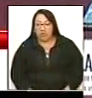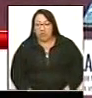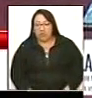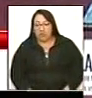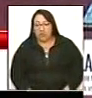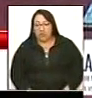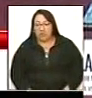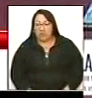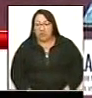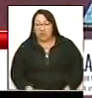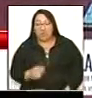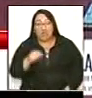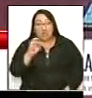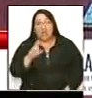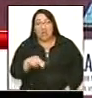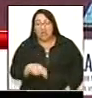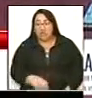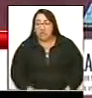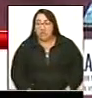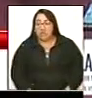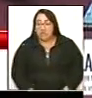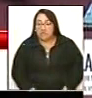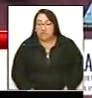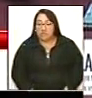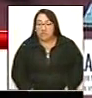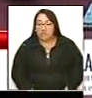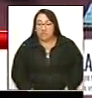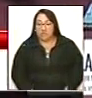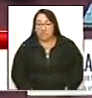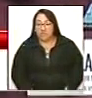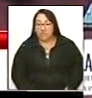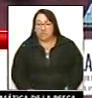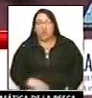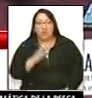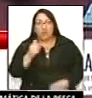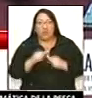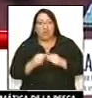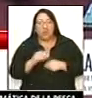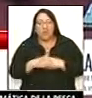efectivamente, tiene razón. El contralor creo que tiene razón. Creo que eso que mantenerse